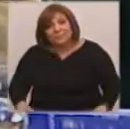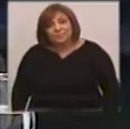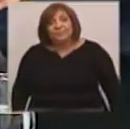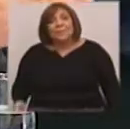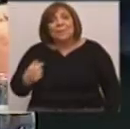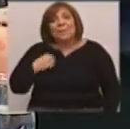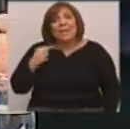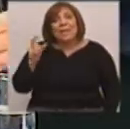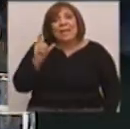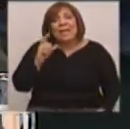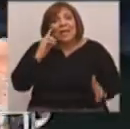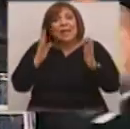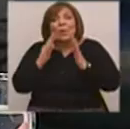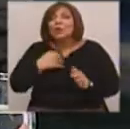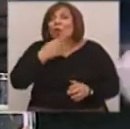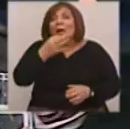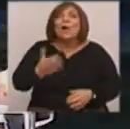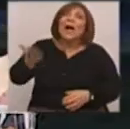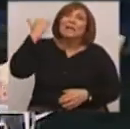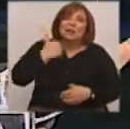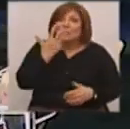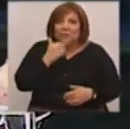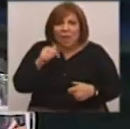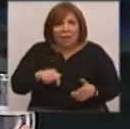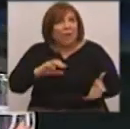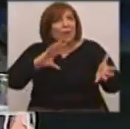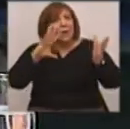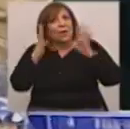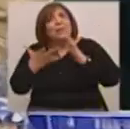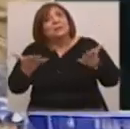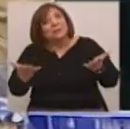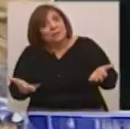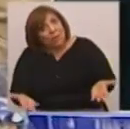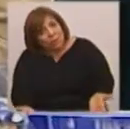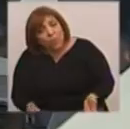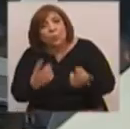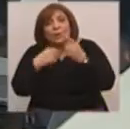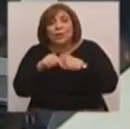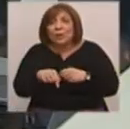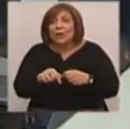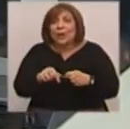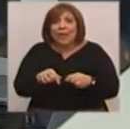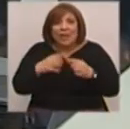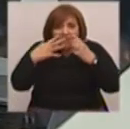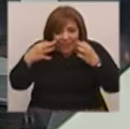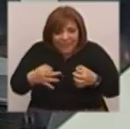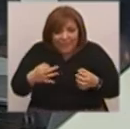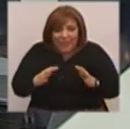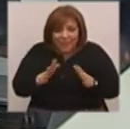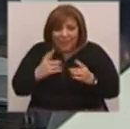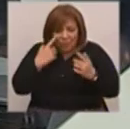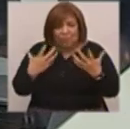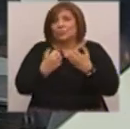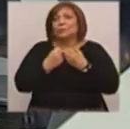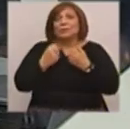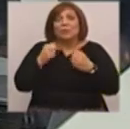me ahí gusta está, hablar usted, del antes, exacto, ¿no? usted ha visto cómo ha evolucionado esto en definitiva, ¿verdad? Seguro. Y por eso esta realidad ahora, que puede ser tan Mira, chocante a la hora